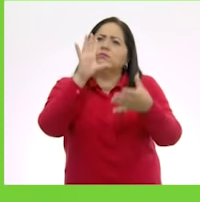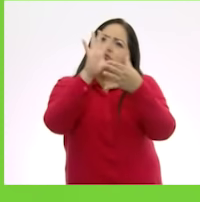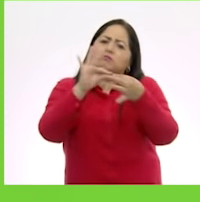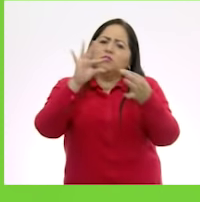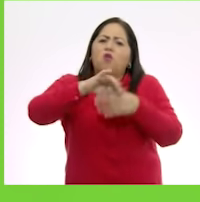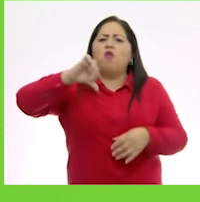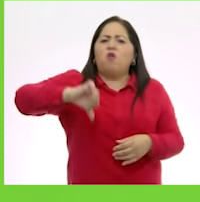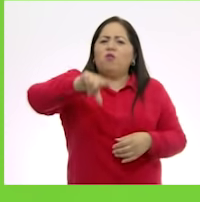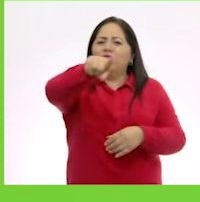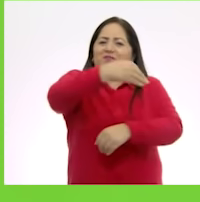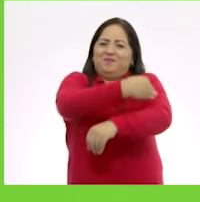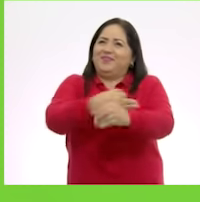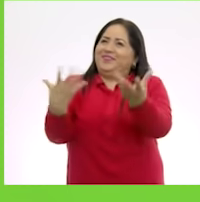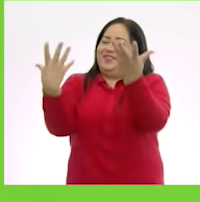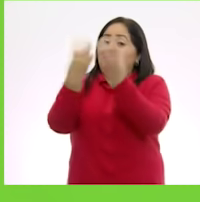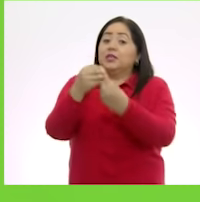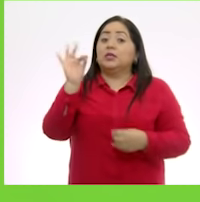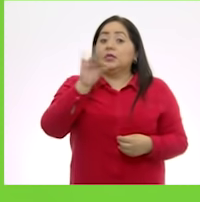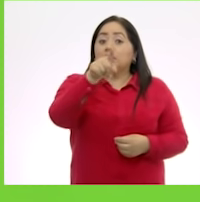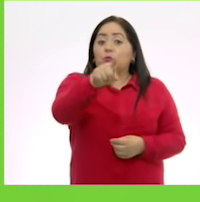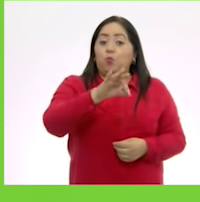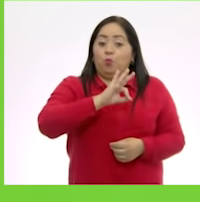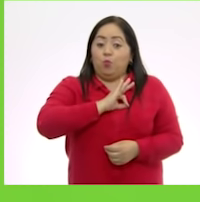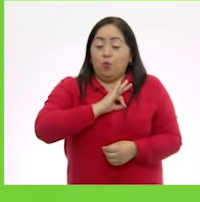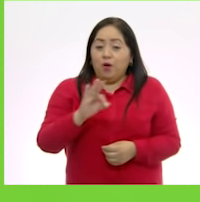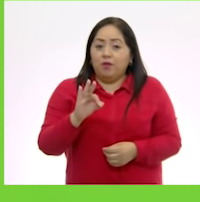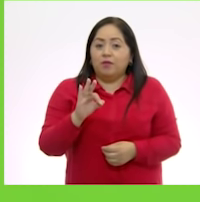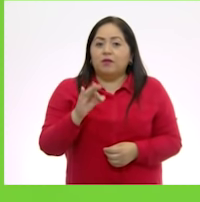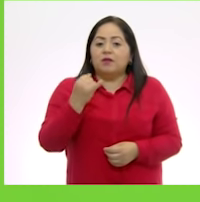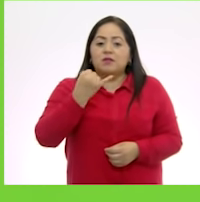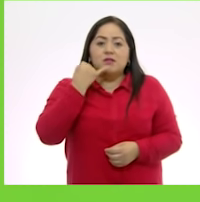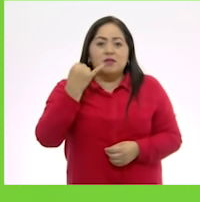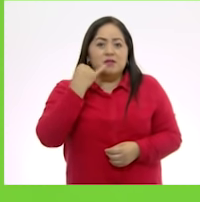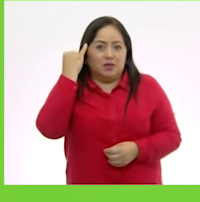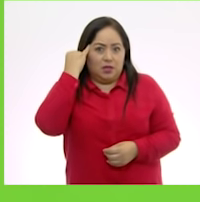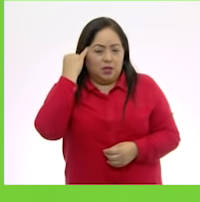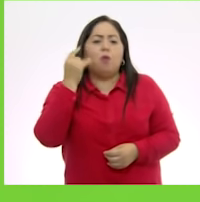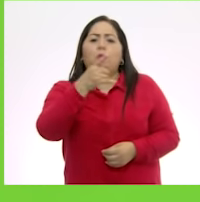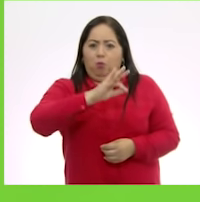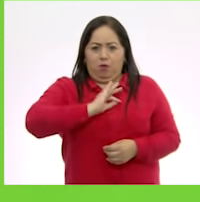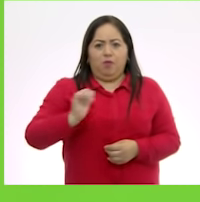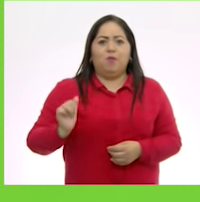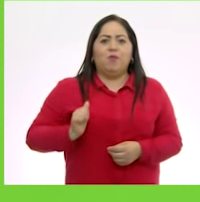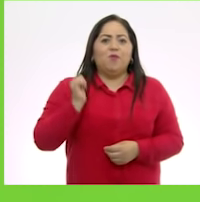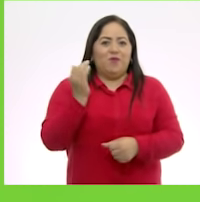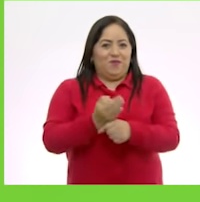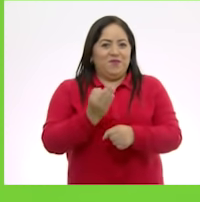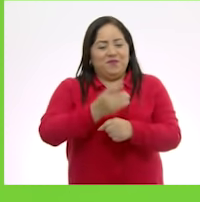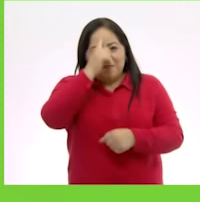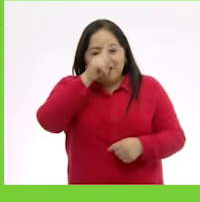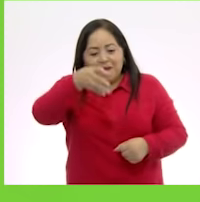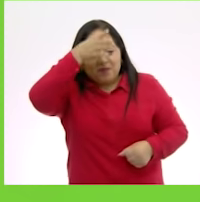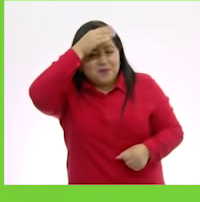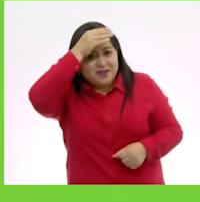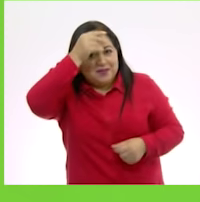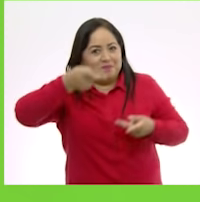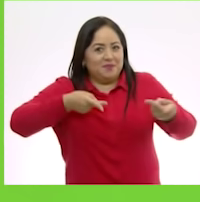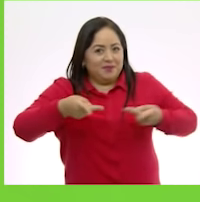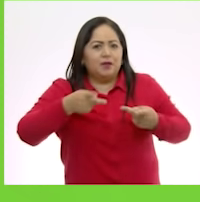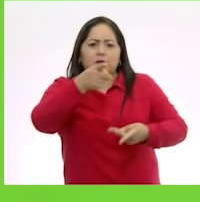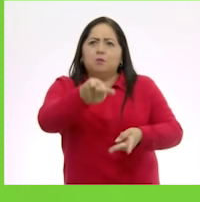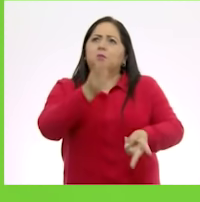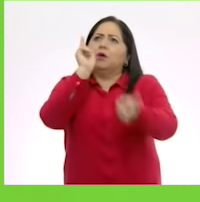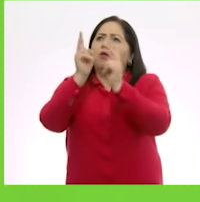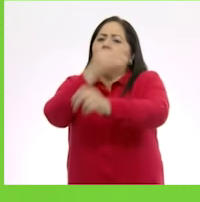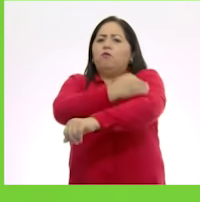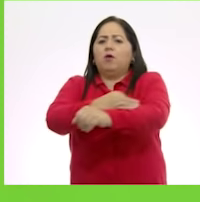tema de hoy con tu familia. Si tienes la fortuna de hablar una lengua indígena, aprovecha este momento para practicarla y platica